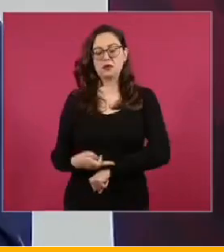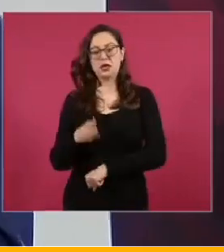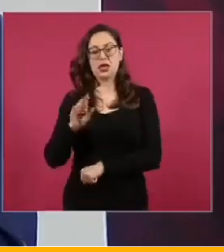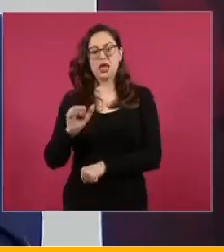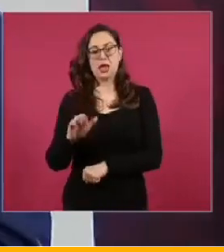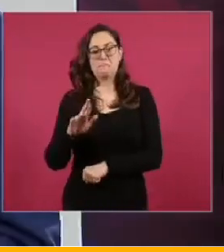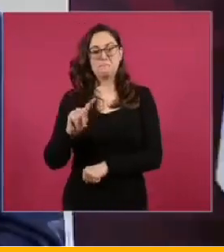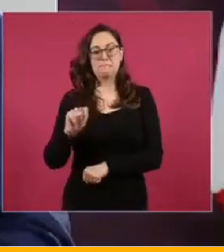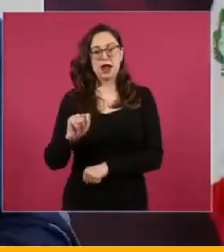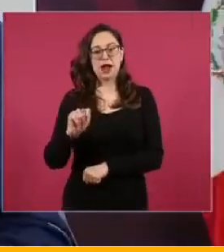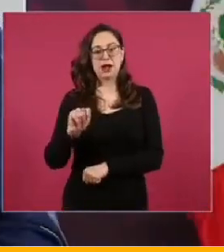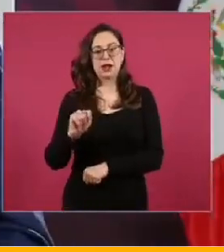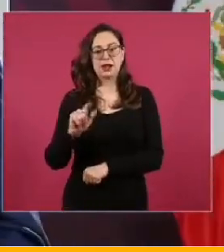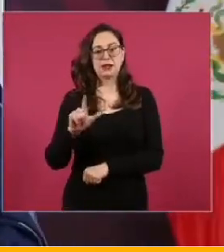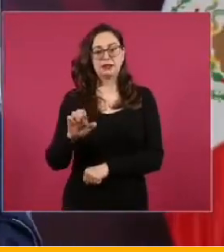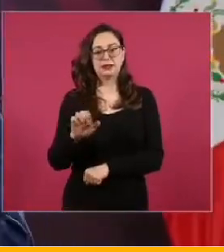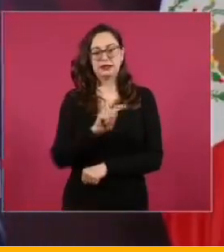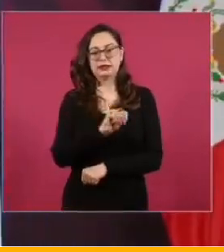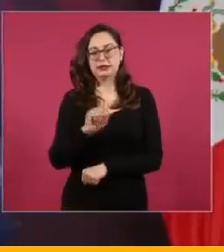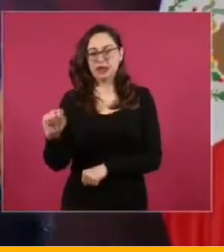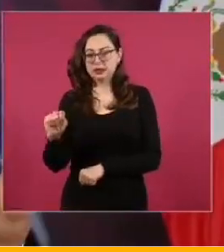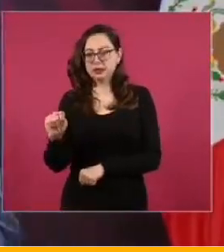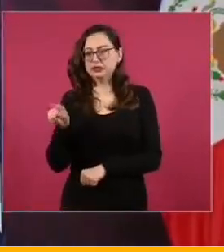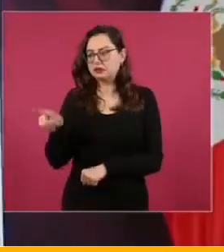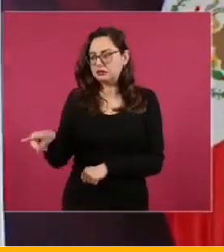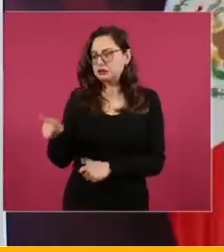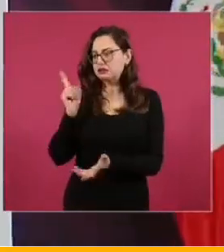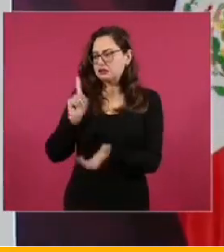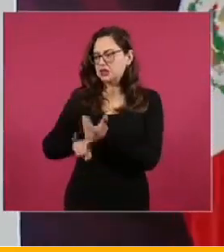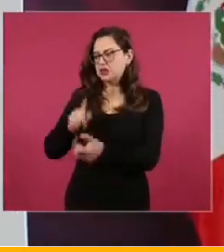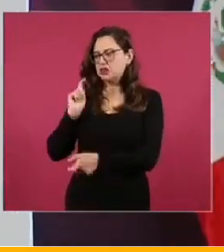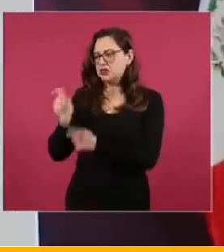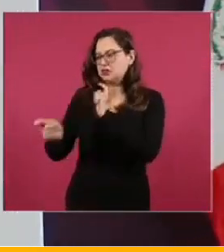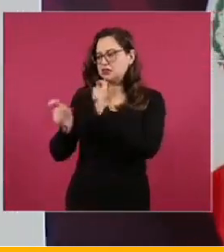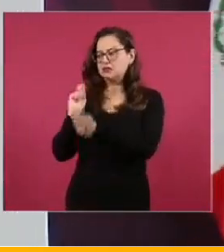la información de ustedes, así también por oficio